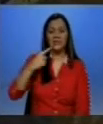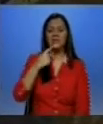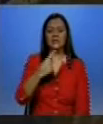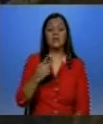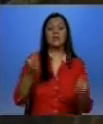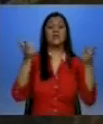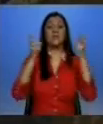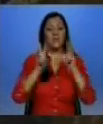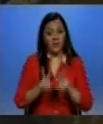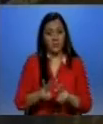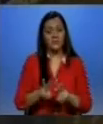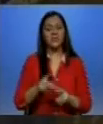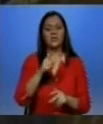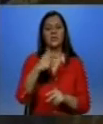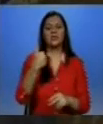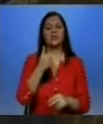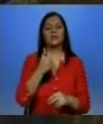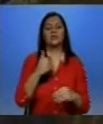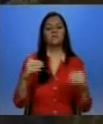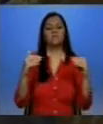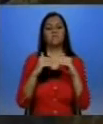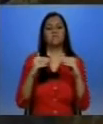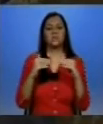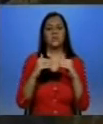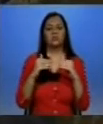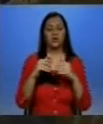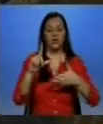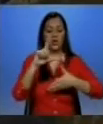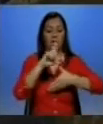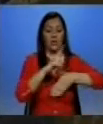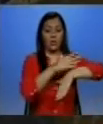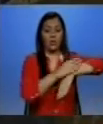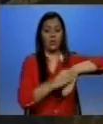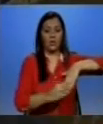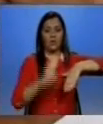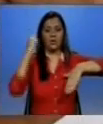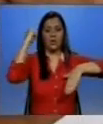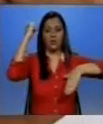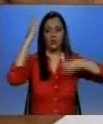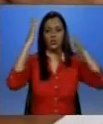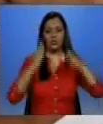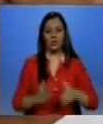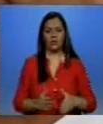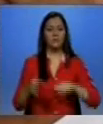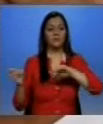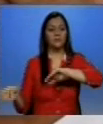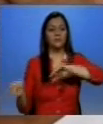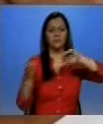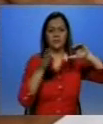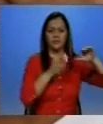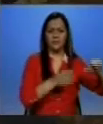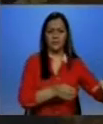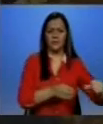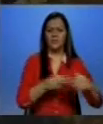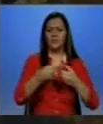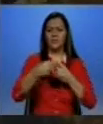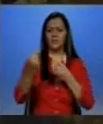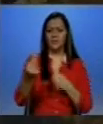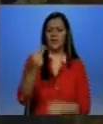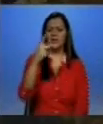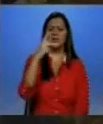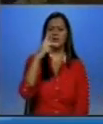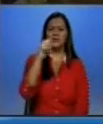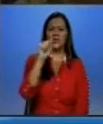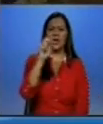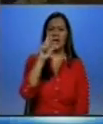incluso tener nuestro propio sistema latinoamericano de derechos humanos. Pentolita retirada en Sarayacu. Yo tengo gente